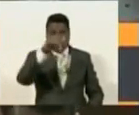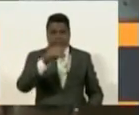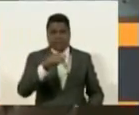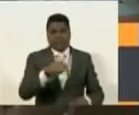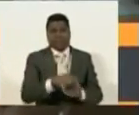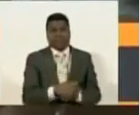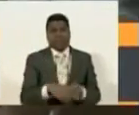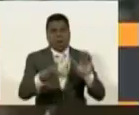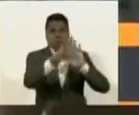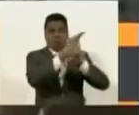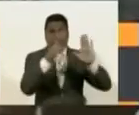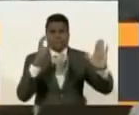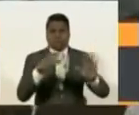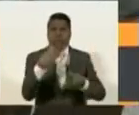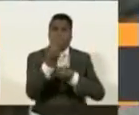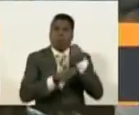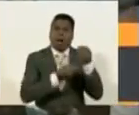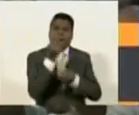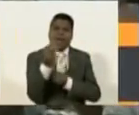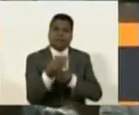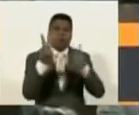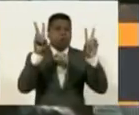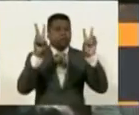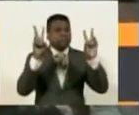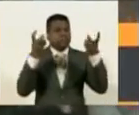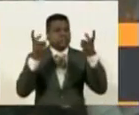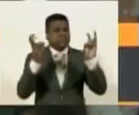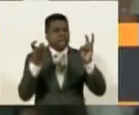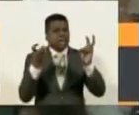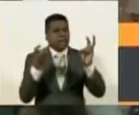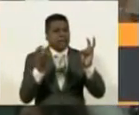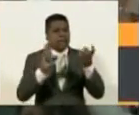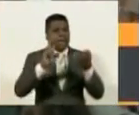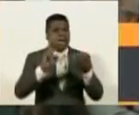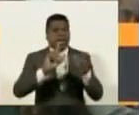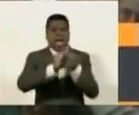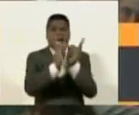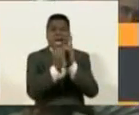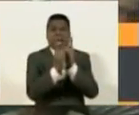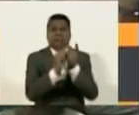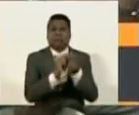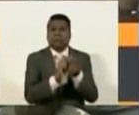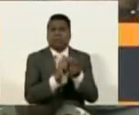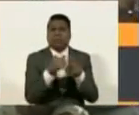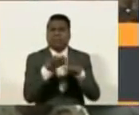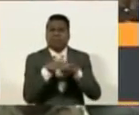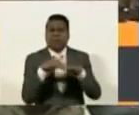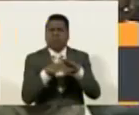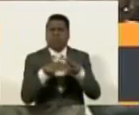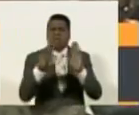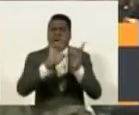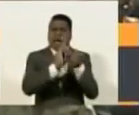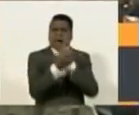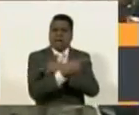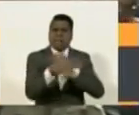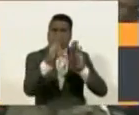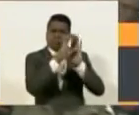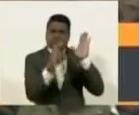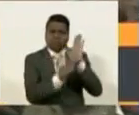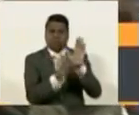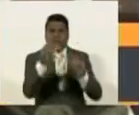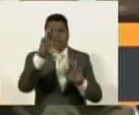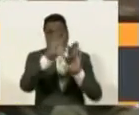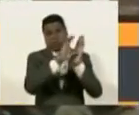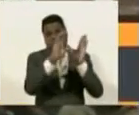capítulo hecho exclusivamente para el tema de la enmienda de la constituyente, que en la Constitución